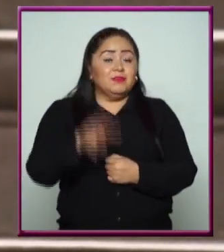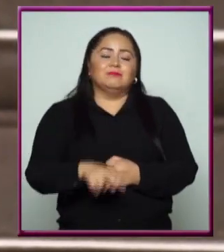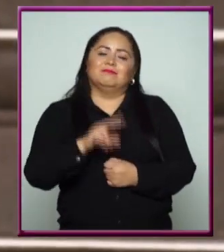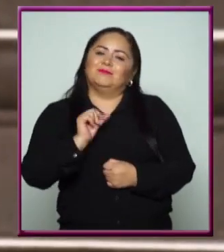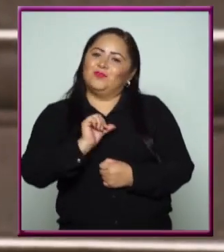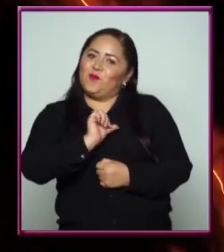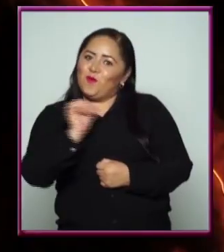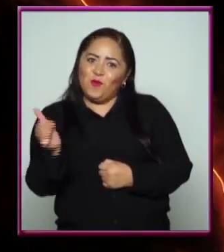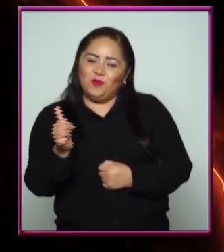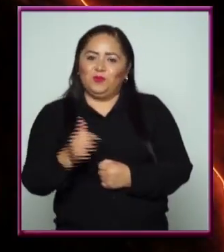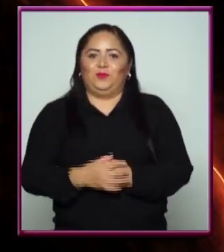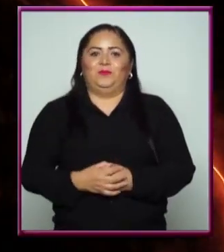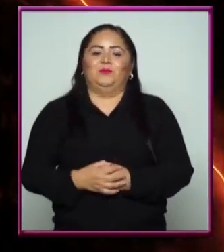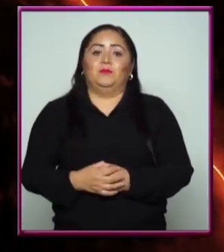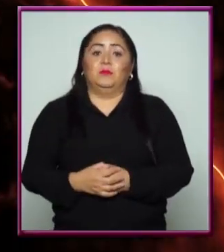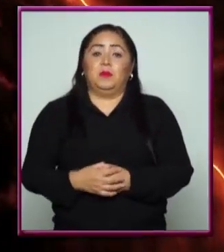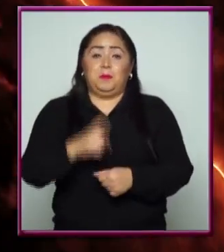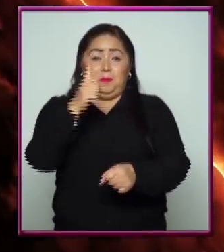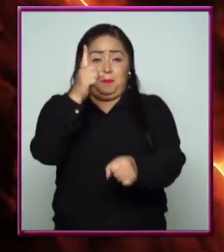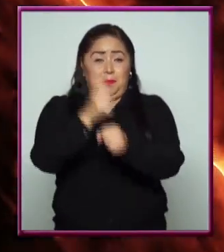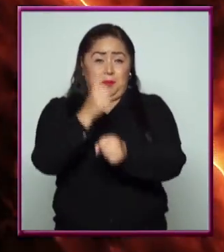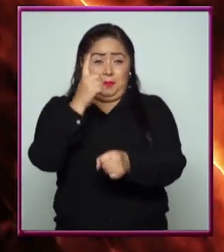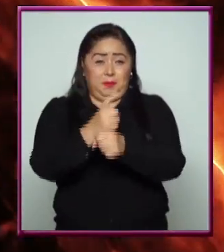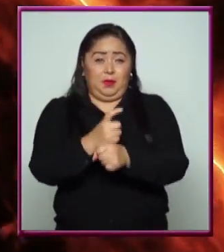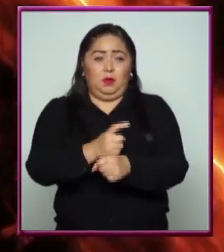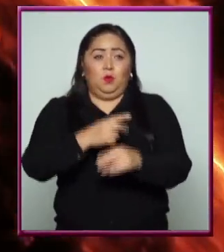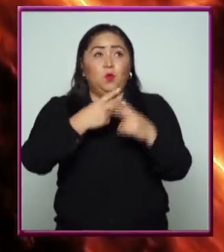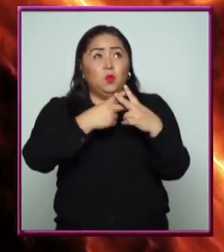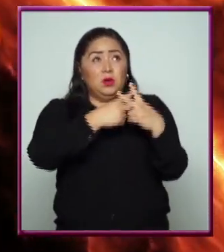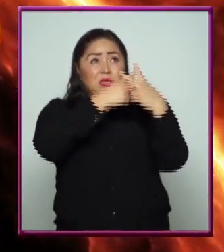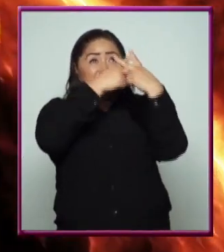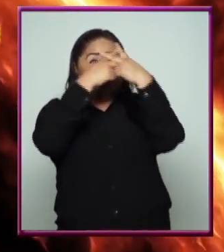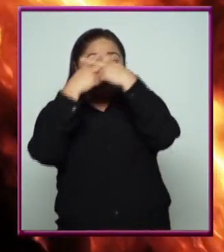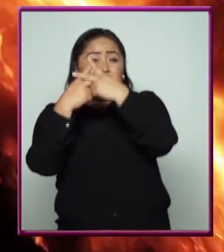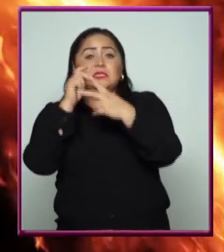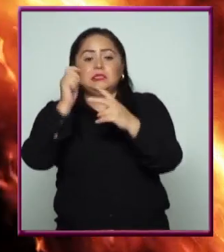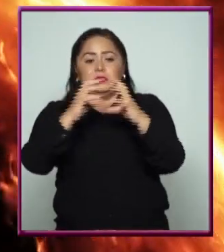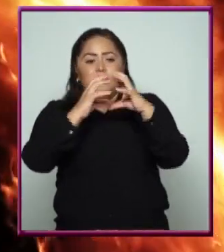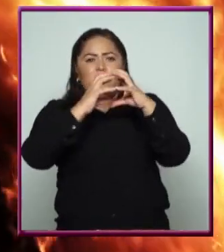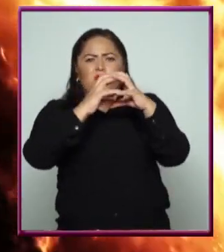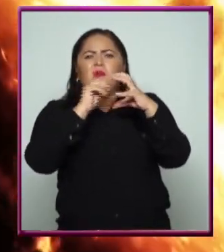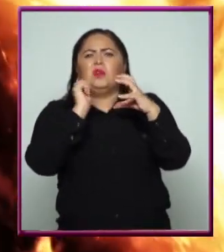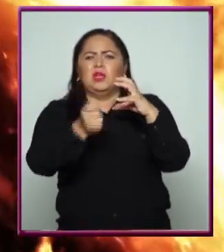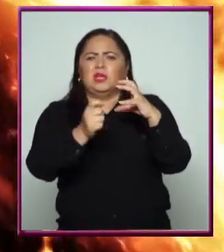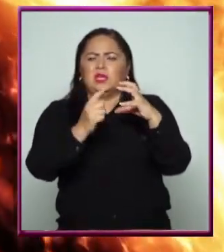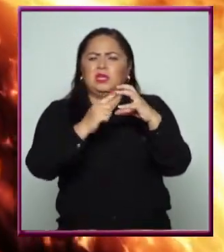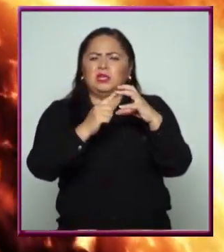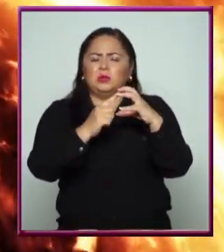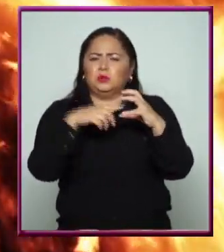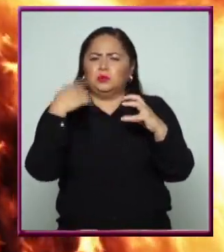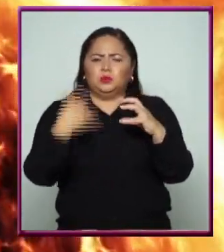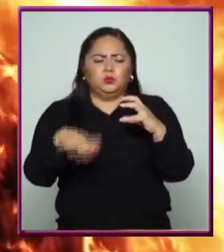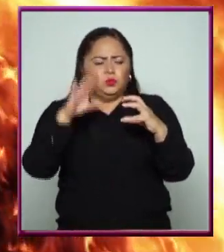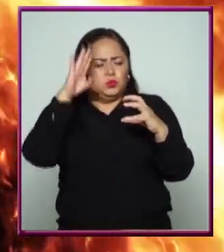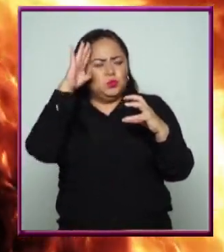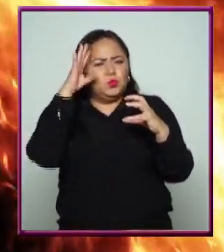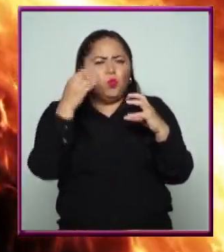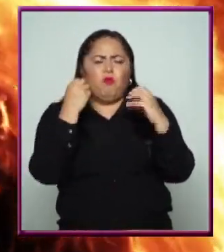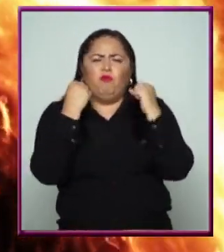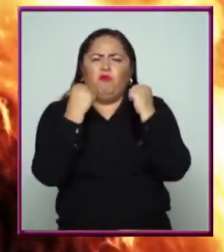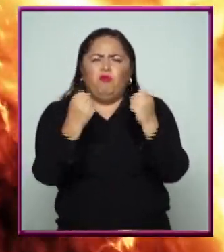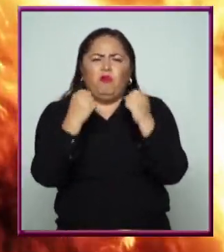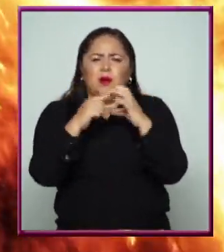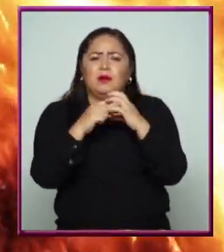otra. En principio, una estrella es una esfera de material súper, hiper,